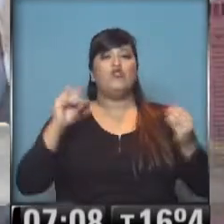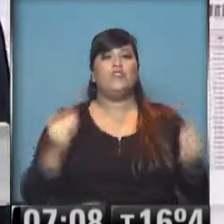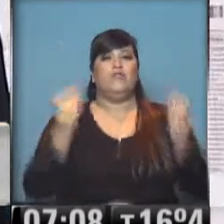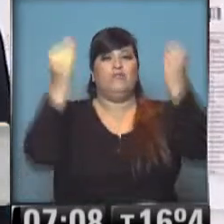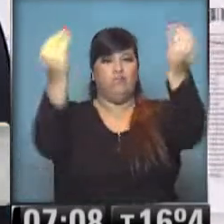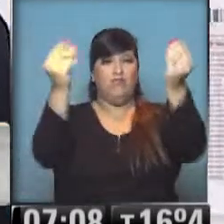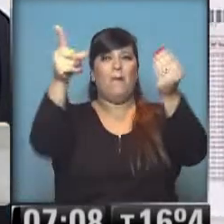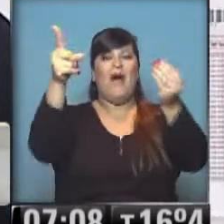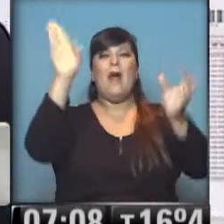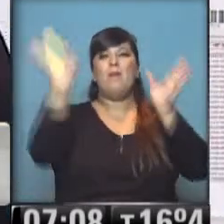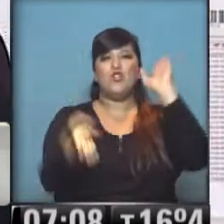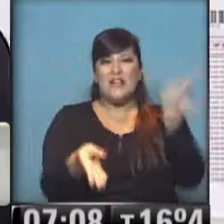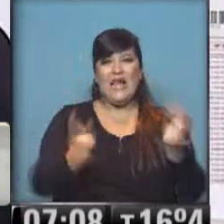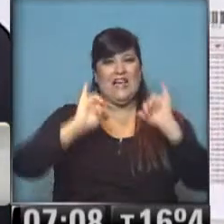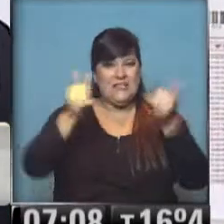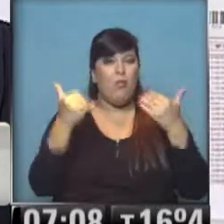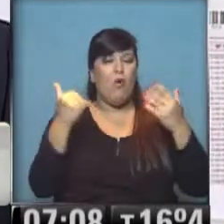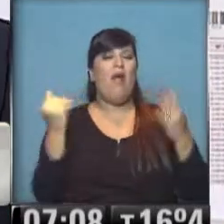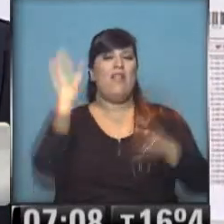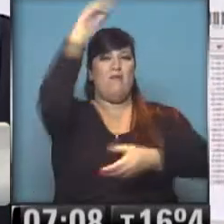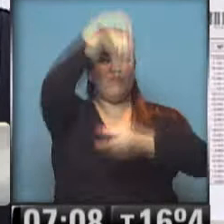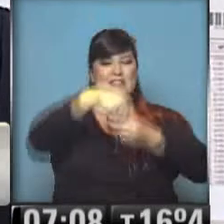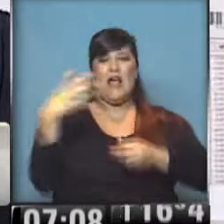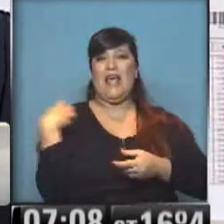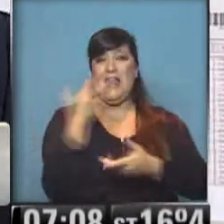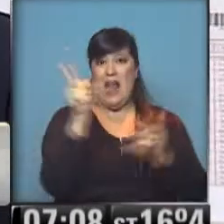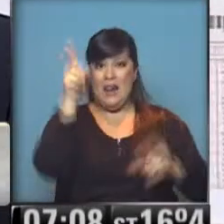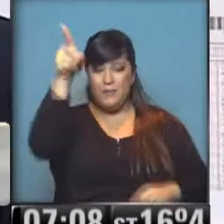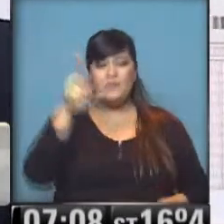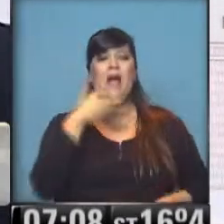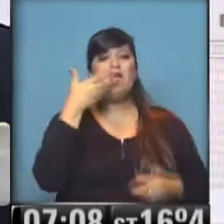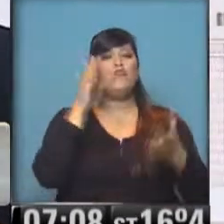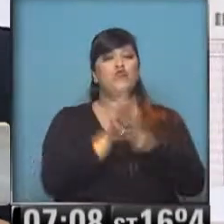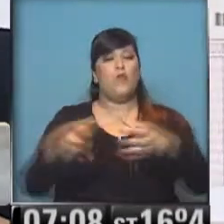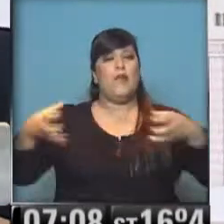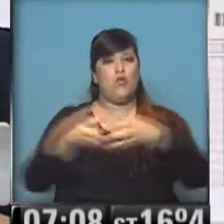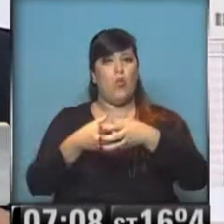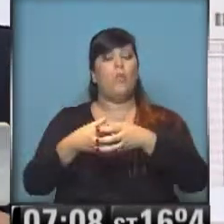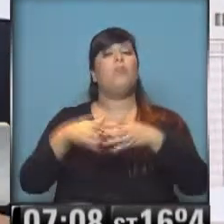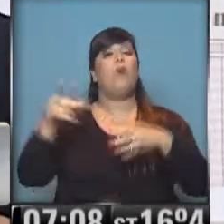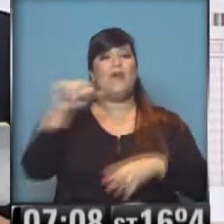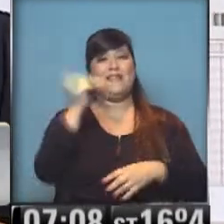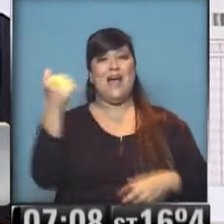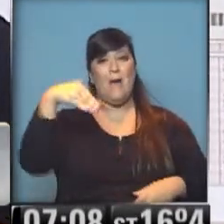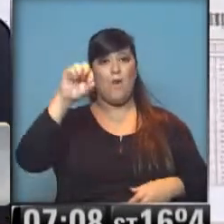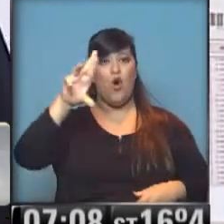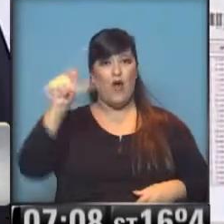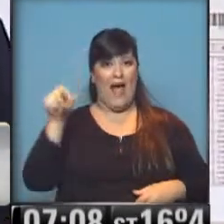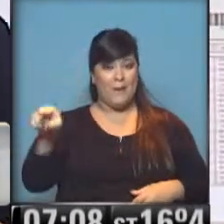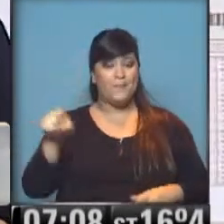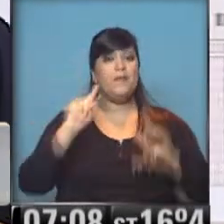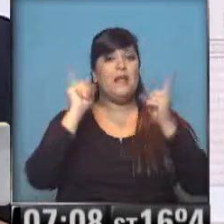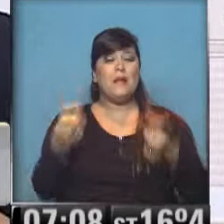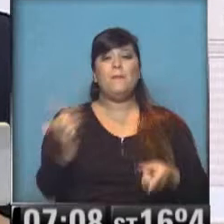al porcentaje necesario como para presentarse en las elecciones. A ver, hablamos de autodeterminación y libertad, ahí vemos el referente a Zamora y